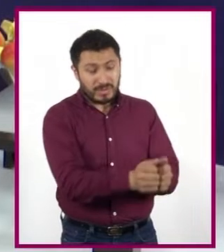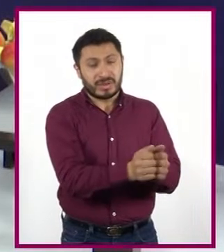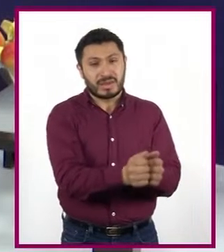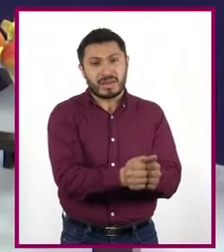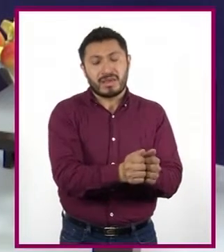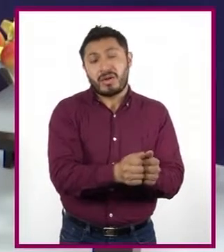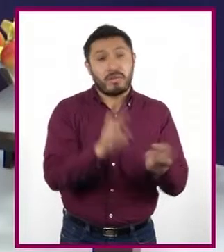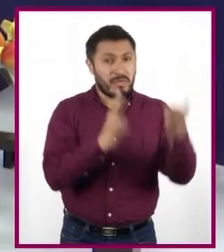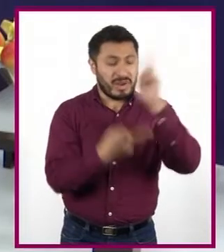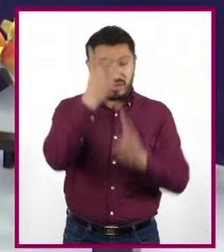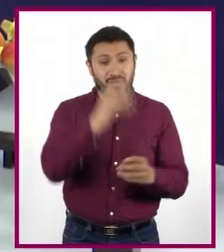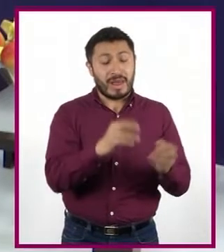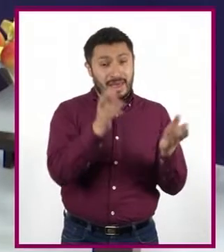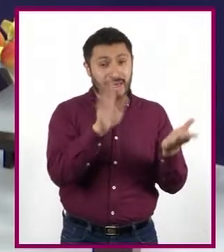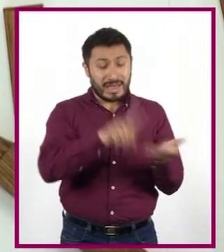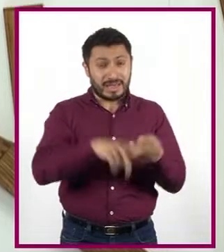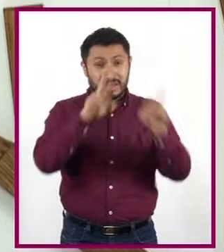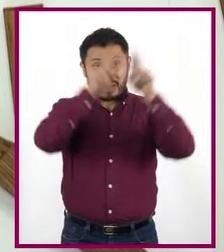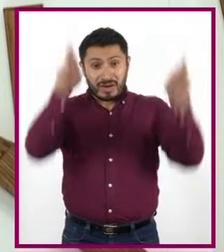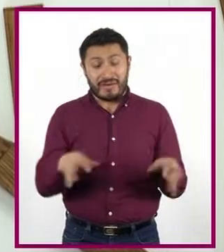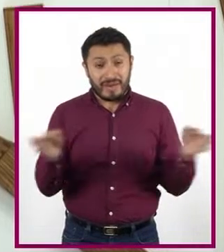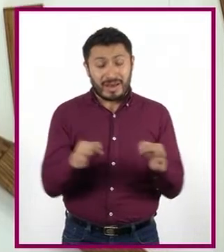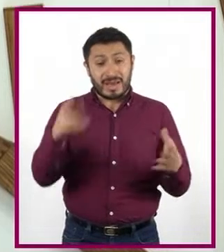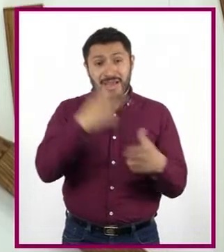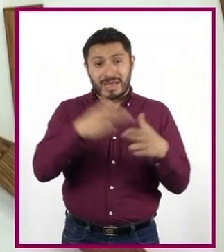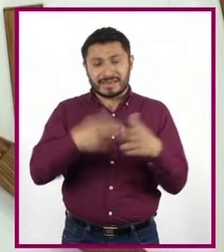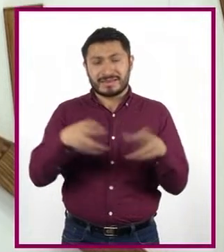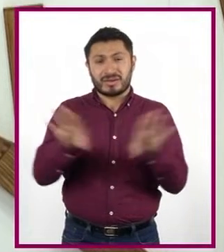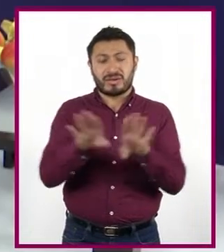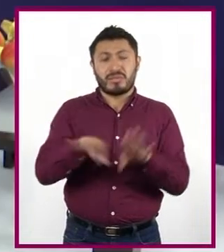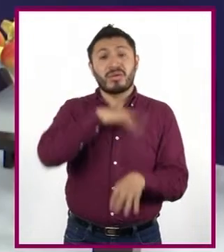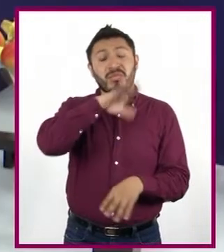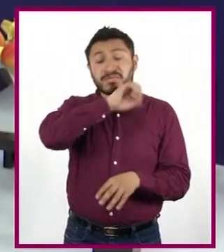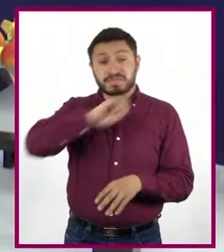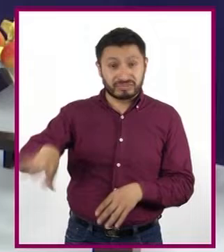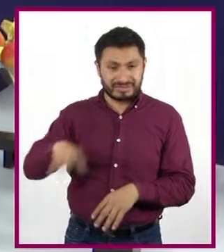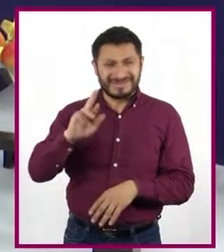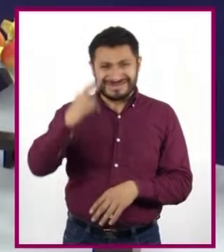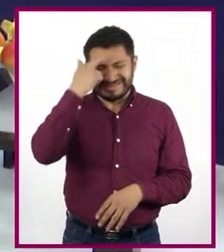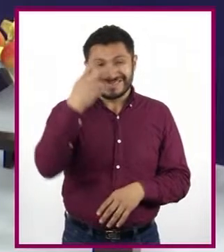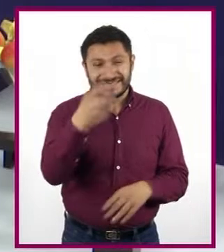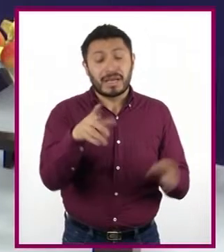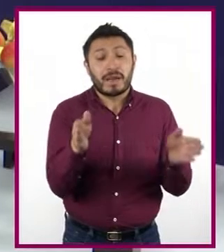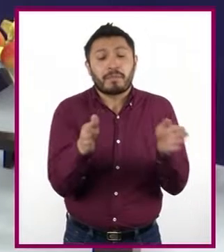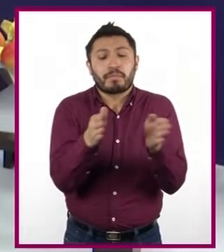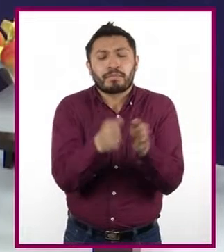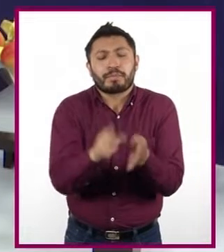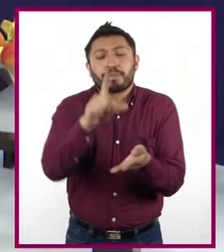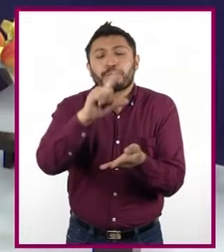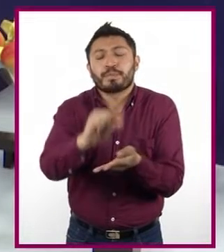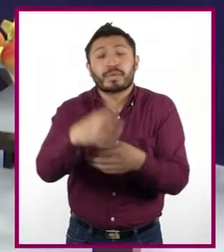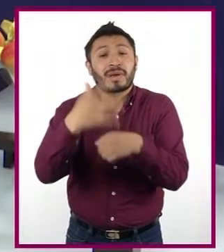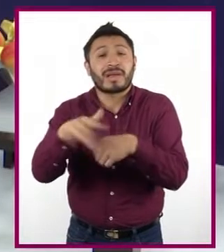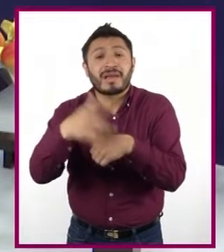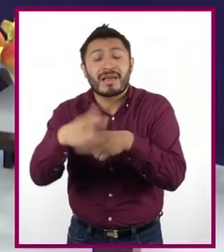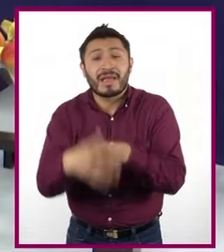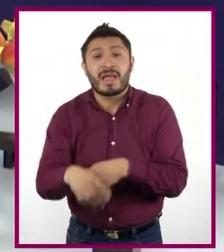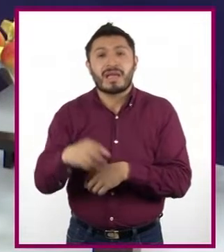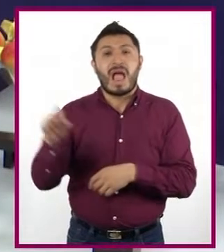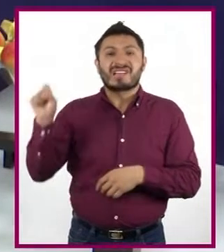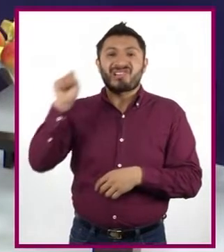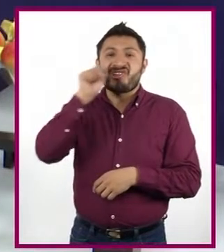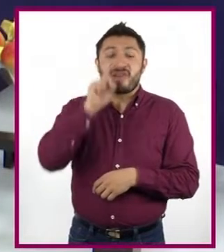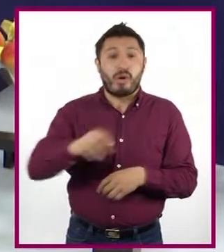se echan a perder? O sea, ¿recuerdan qué? Ese pedacito de queso, esa zanahoria o esa